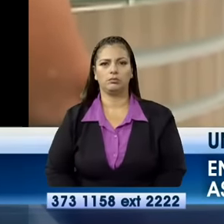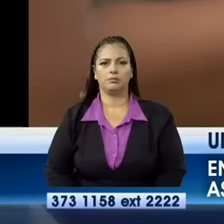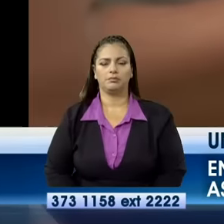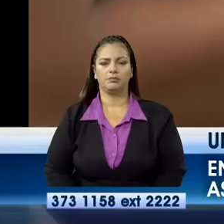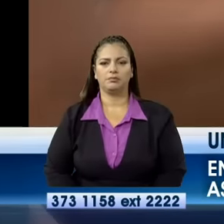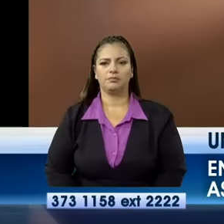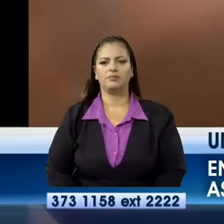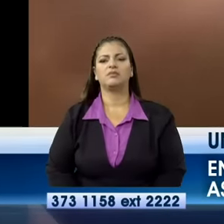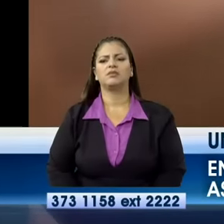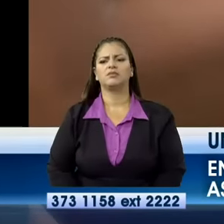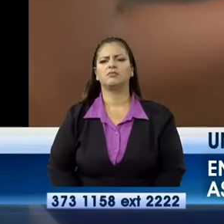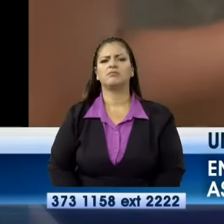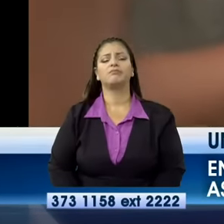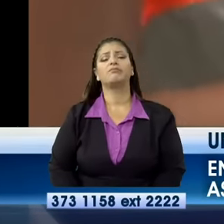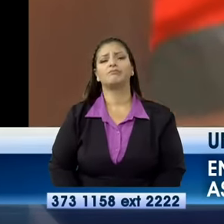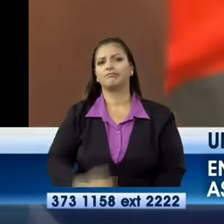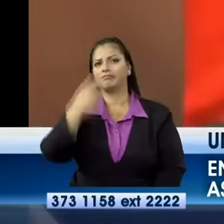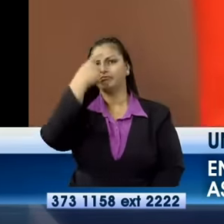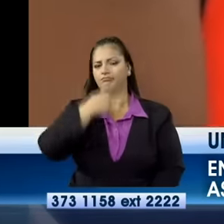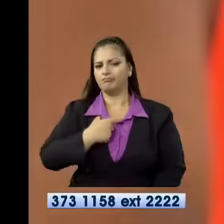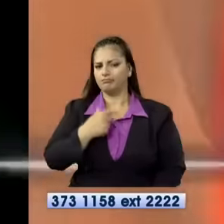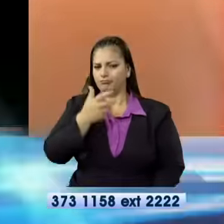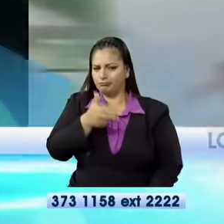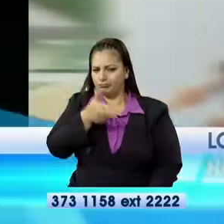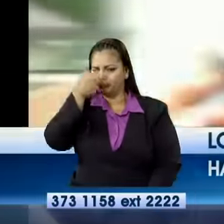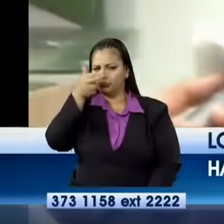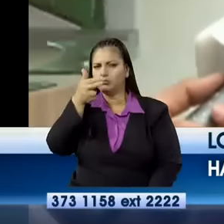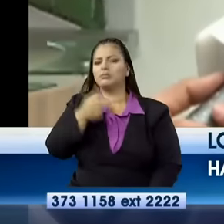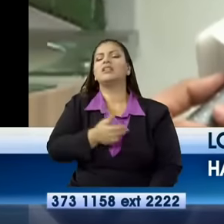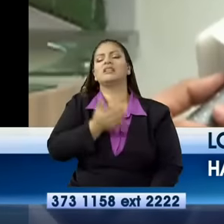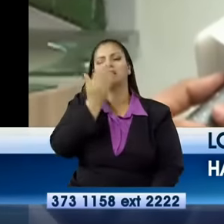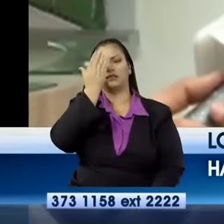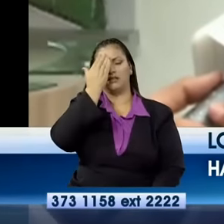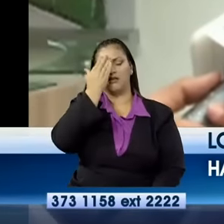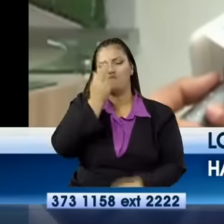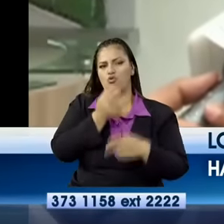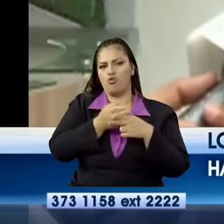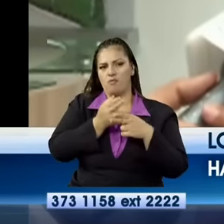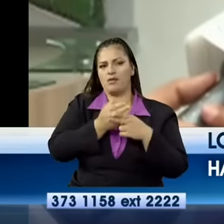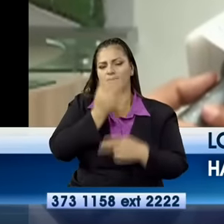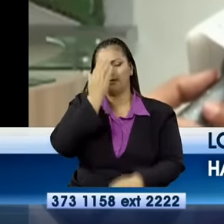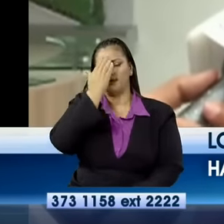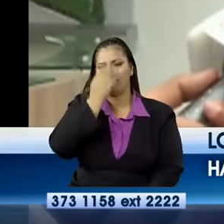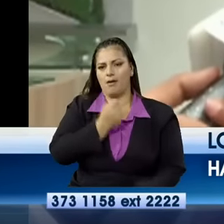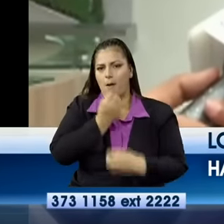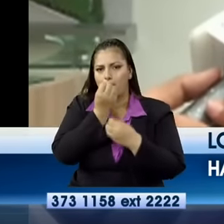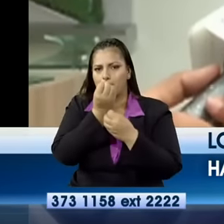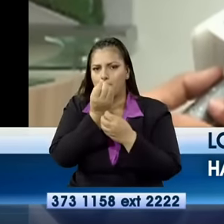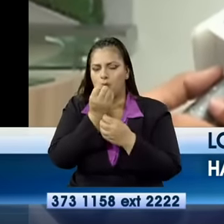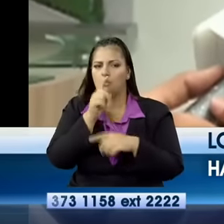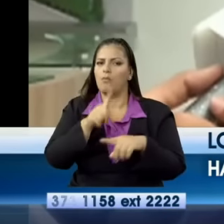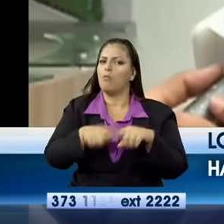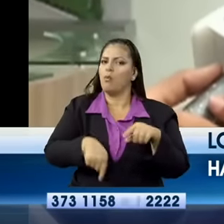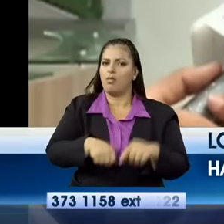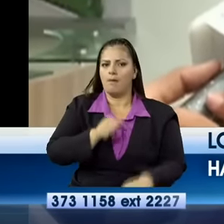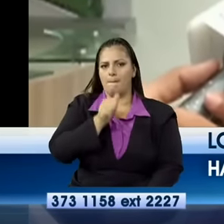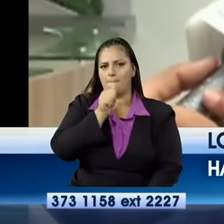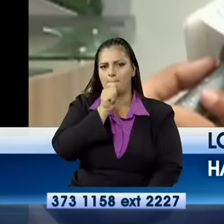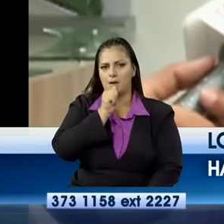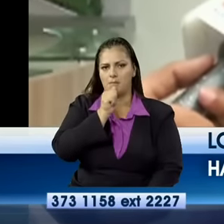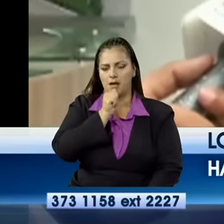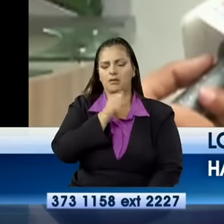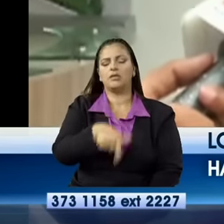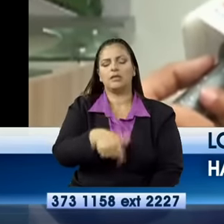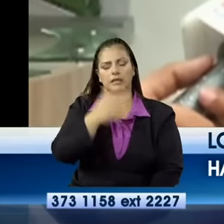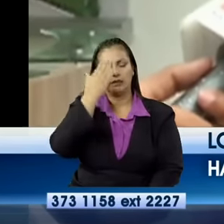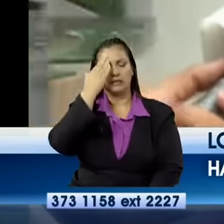plenamente identificado al autor del crimen por reserva no voy a dar el nombre pero está identificado la